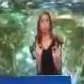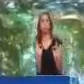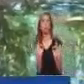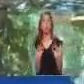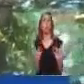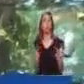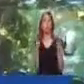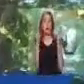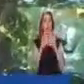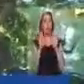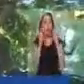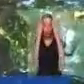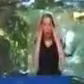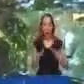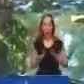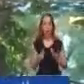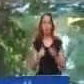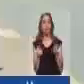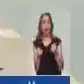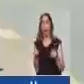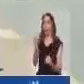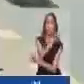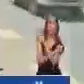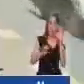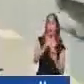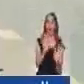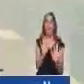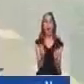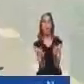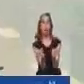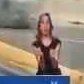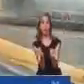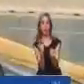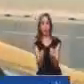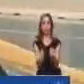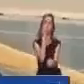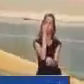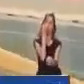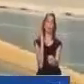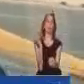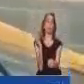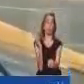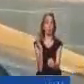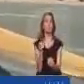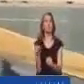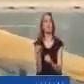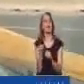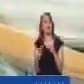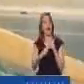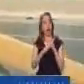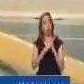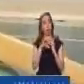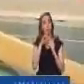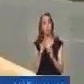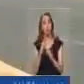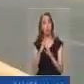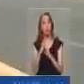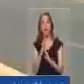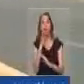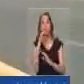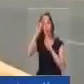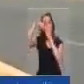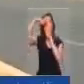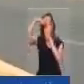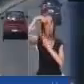para que no me pasara nada, no perdiera el control del auto. Un accidente que pudo ser evitado. Según la autopista central no hay registro